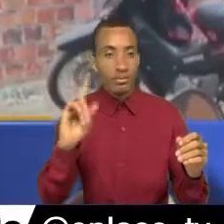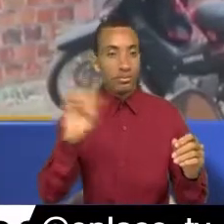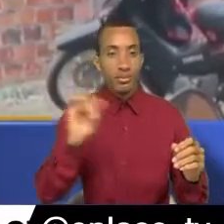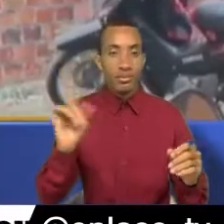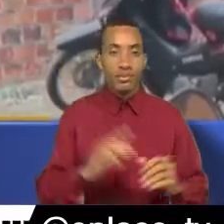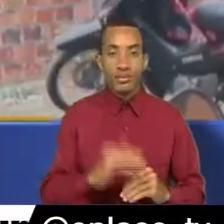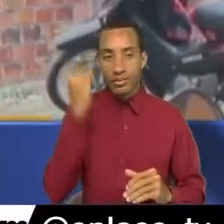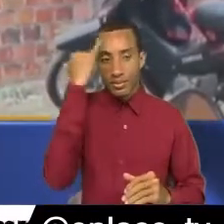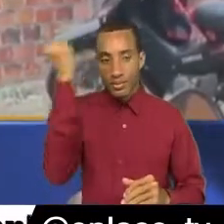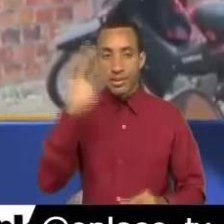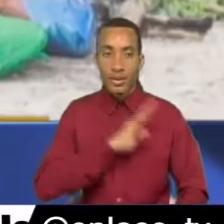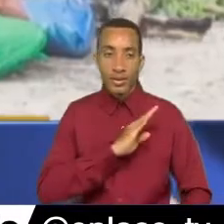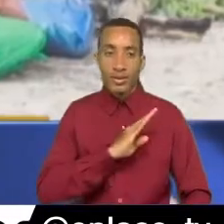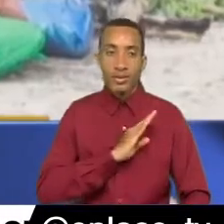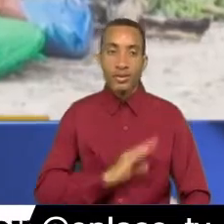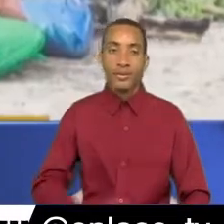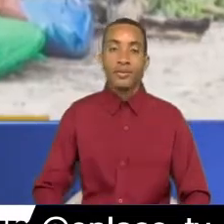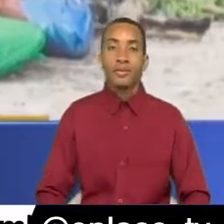Municipal. Ya volvemos.